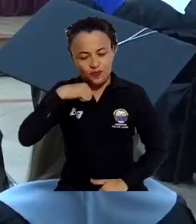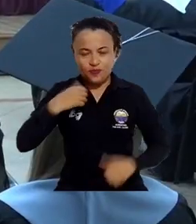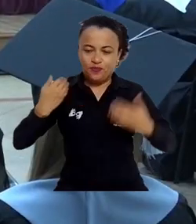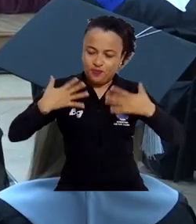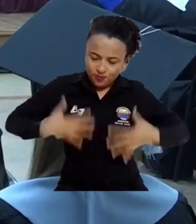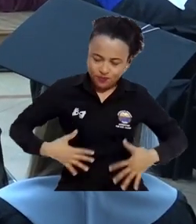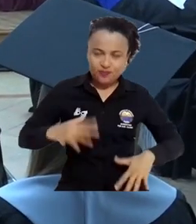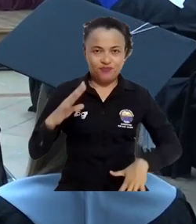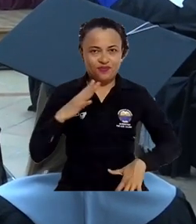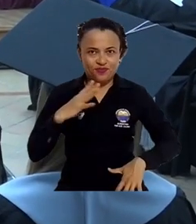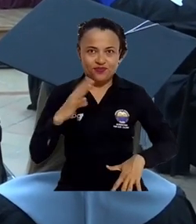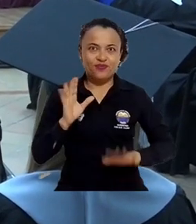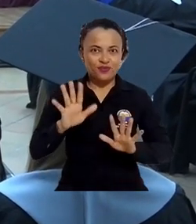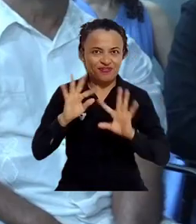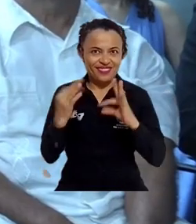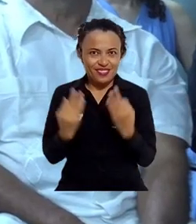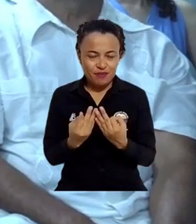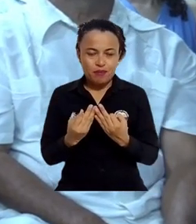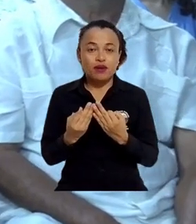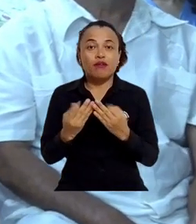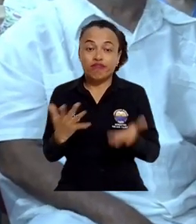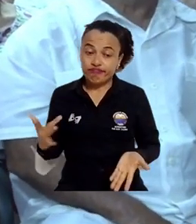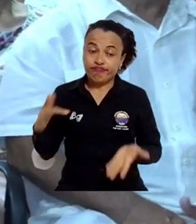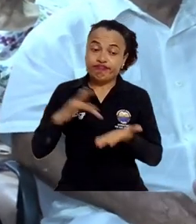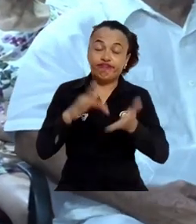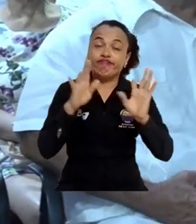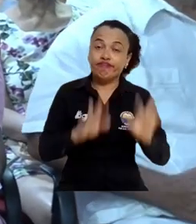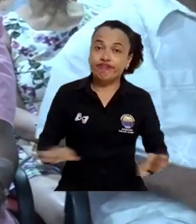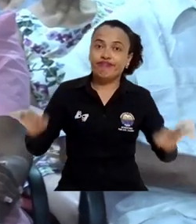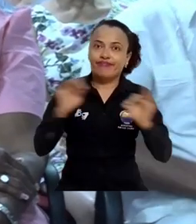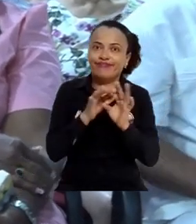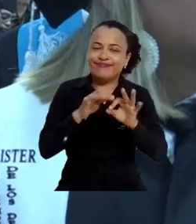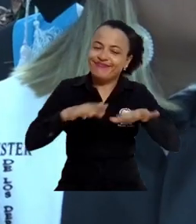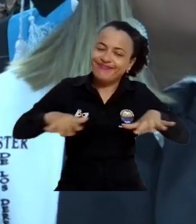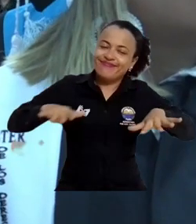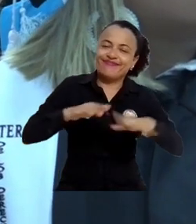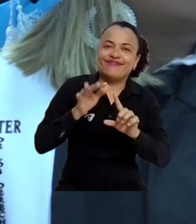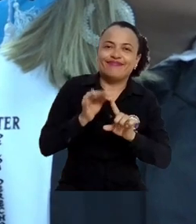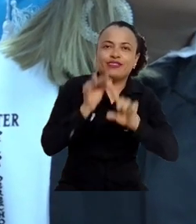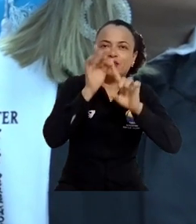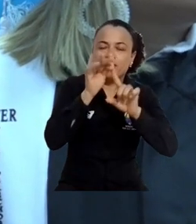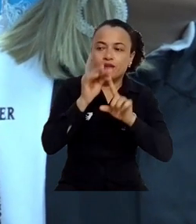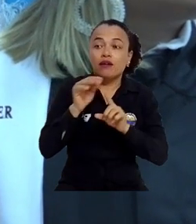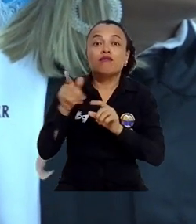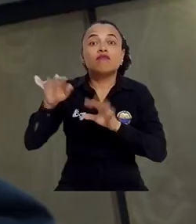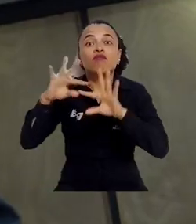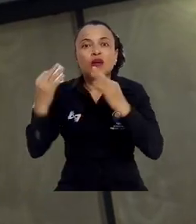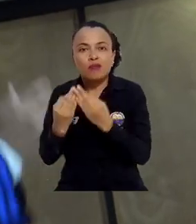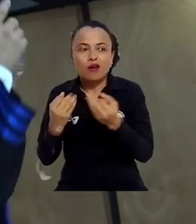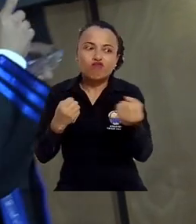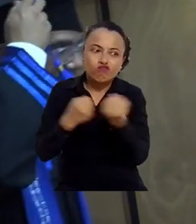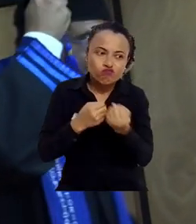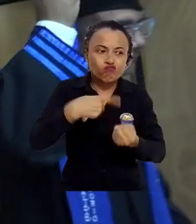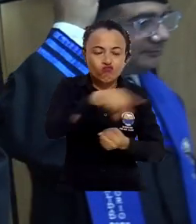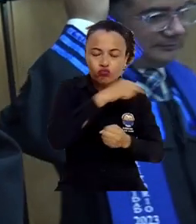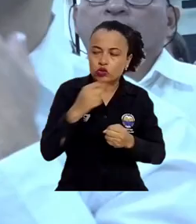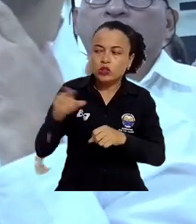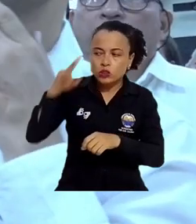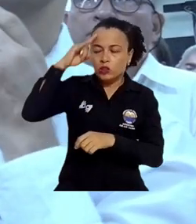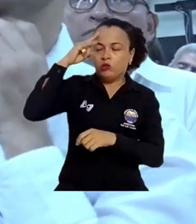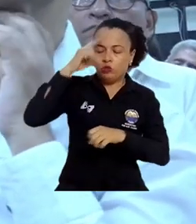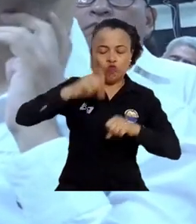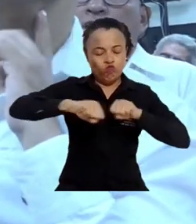mano orgullosos y vestidos de gala los familiares también fueron parte importante de este momento especial como el motor de superación de Los